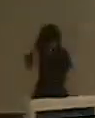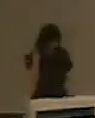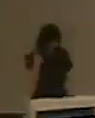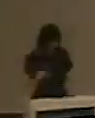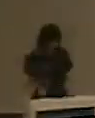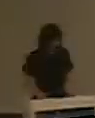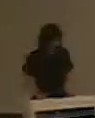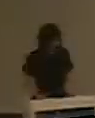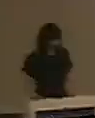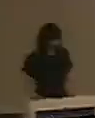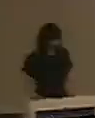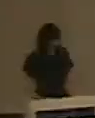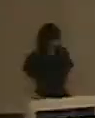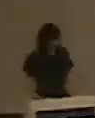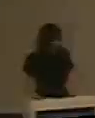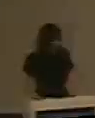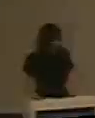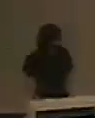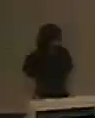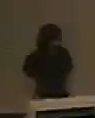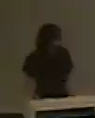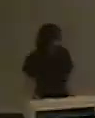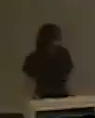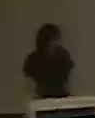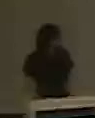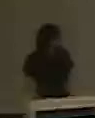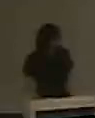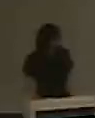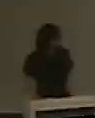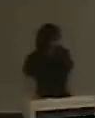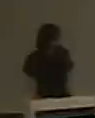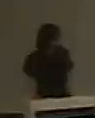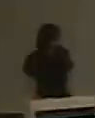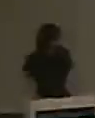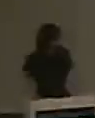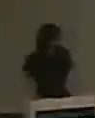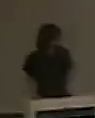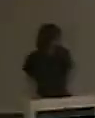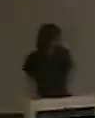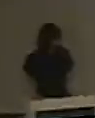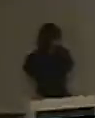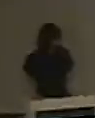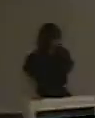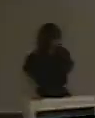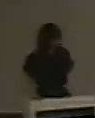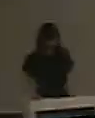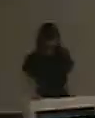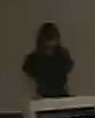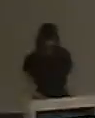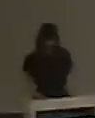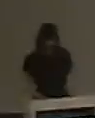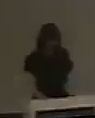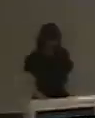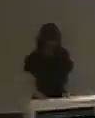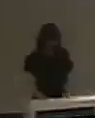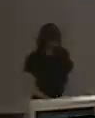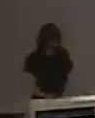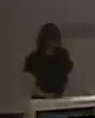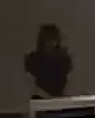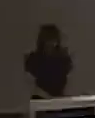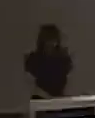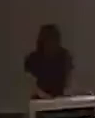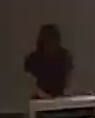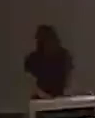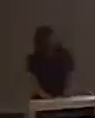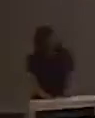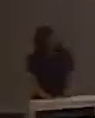Bai, gaur egun jokatzen ikusiko bagenitu, lotuko genuke historiak inta jendia gatetuko luke zer den raketa eta nundik datorren. Oida Agustinan